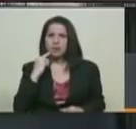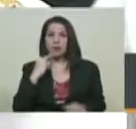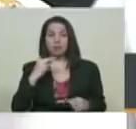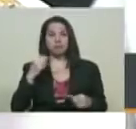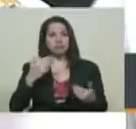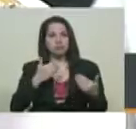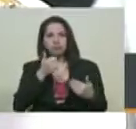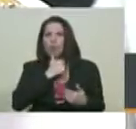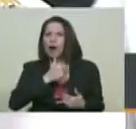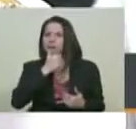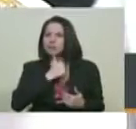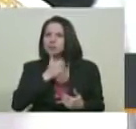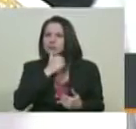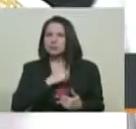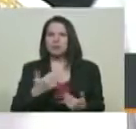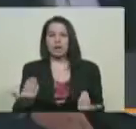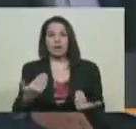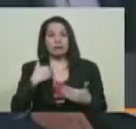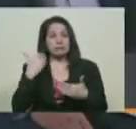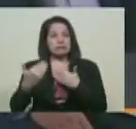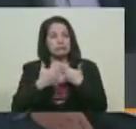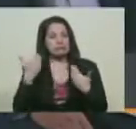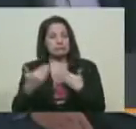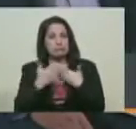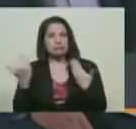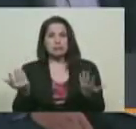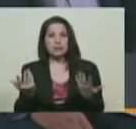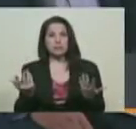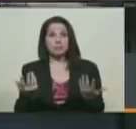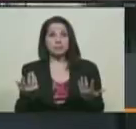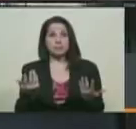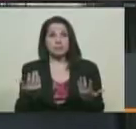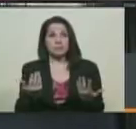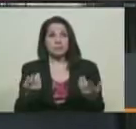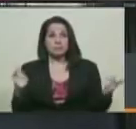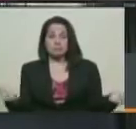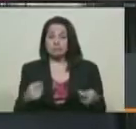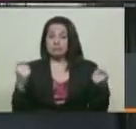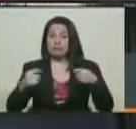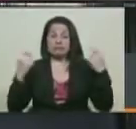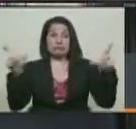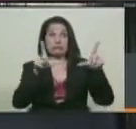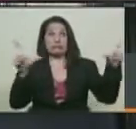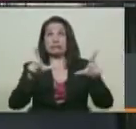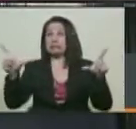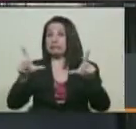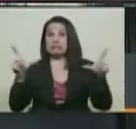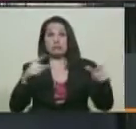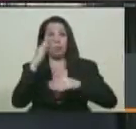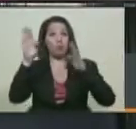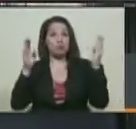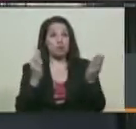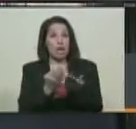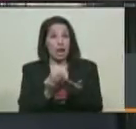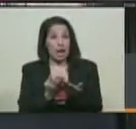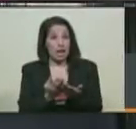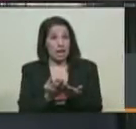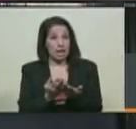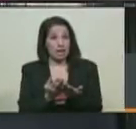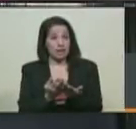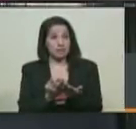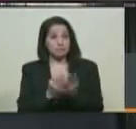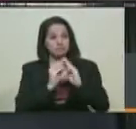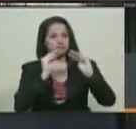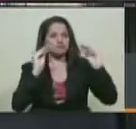resistimos los embates, las agresiones, la campaña mediática mundial. Y con la convocatoria de la